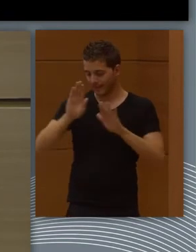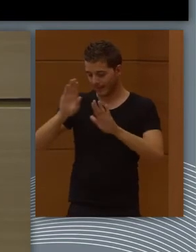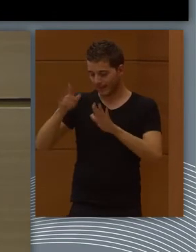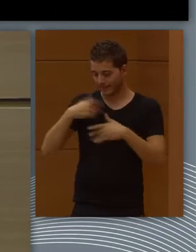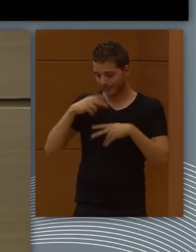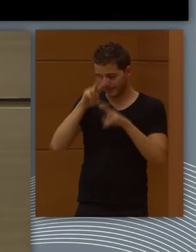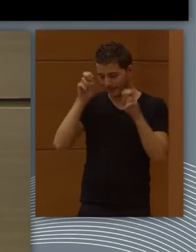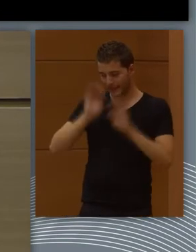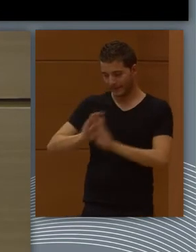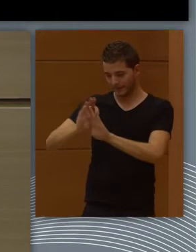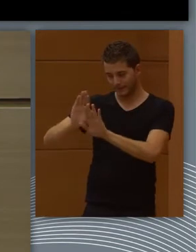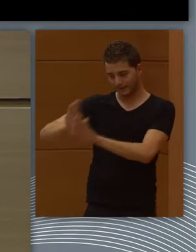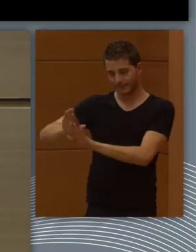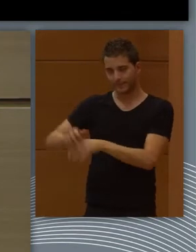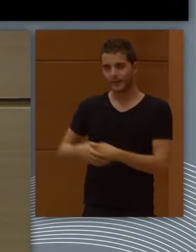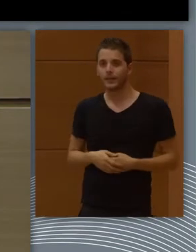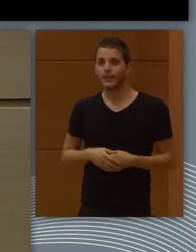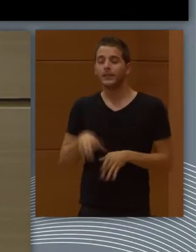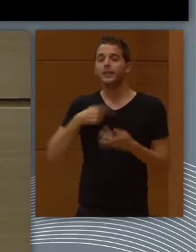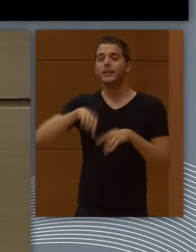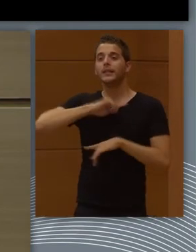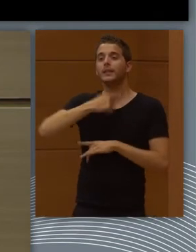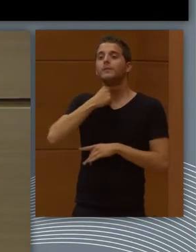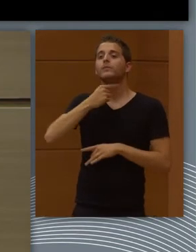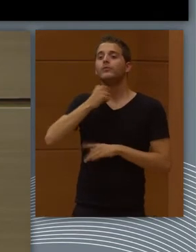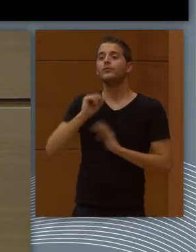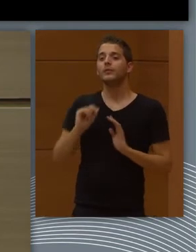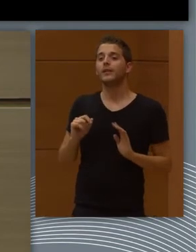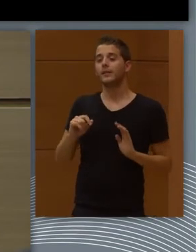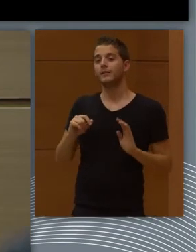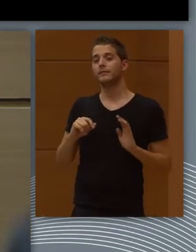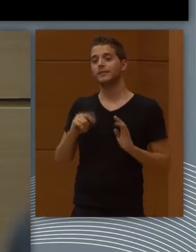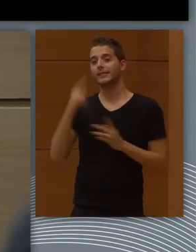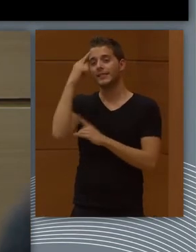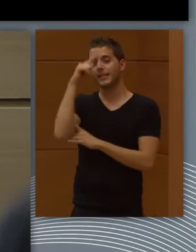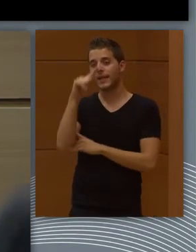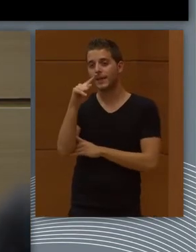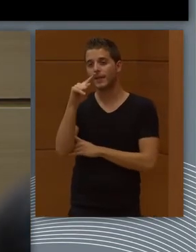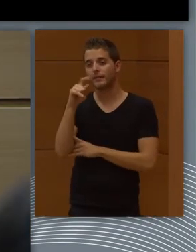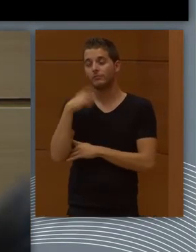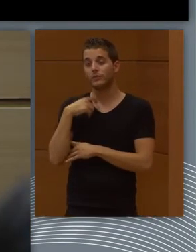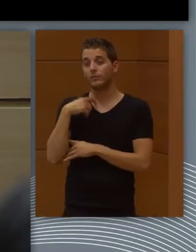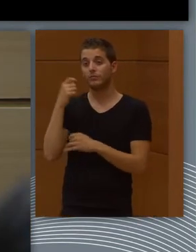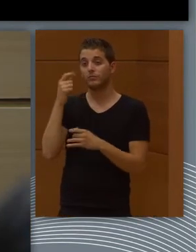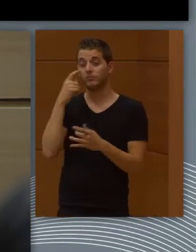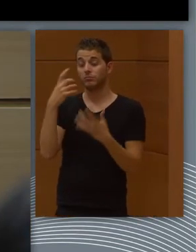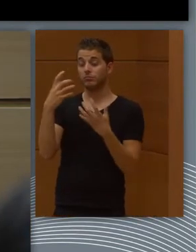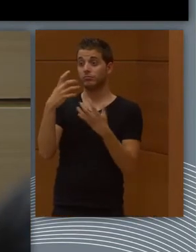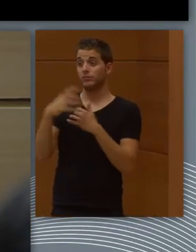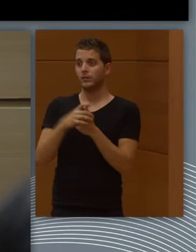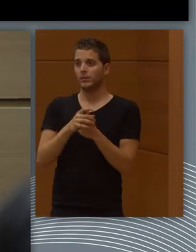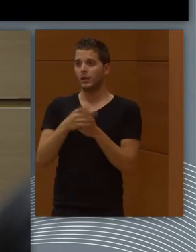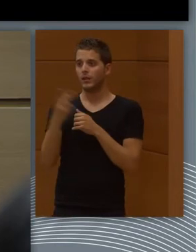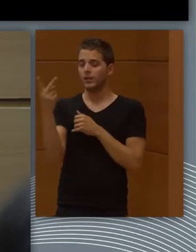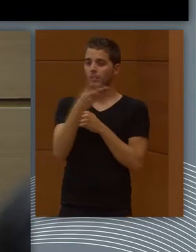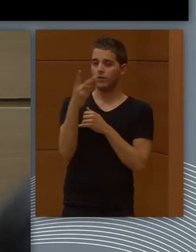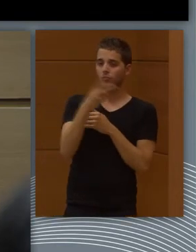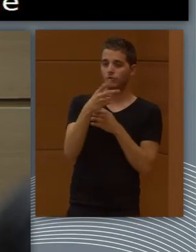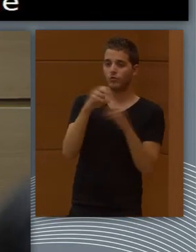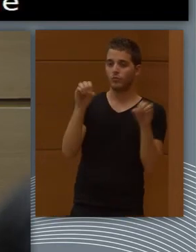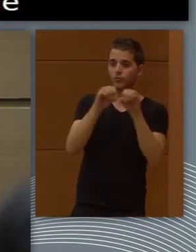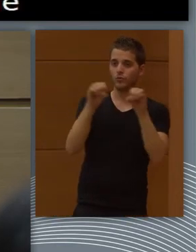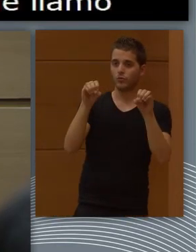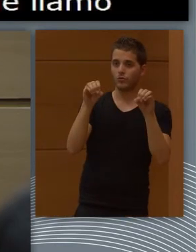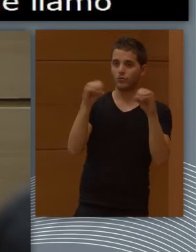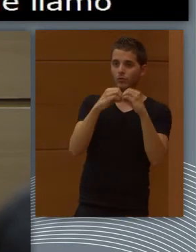ahí. Me gustaría saber, me ha llamado la atención que los dos usan Google